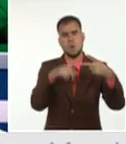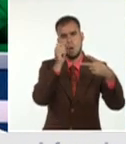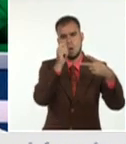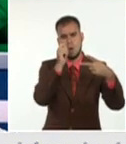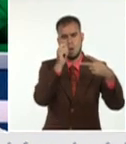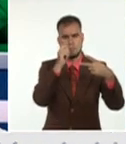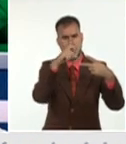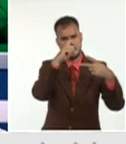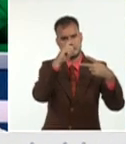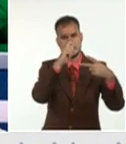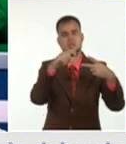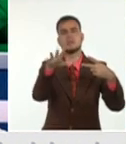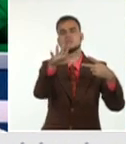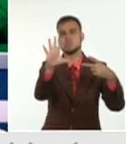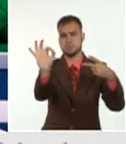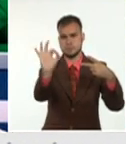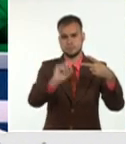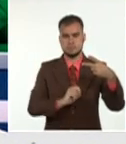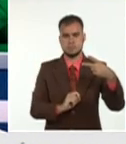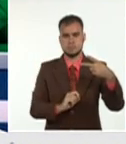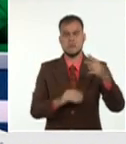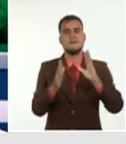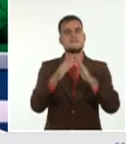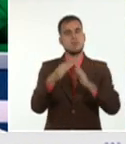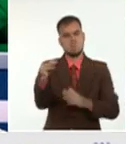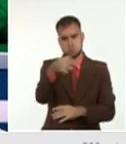de edad, del municipio Arroyo Naranjo,